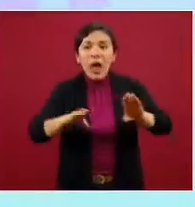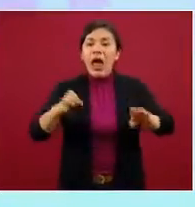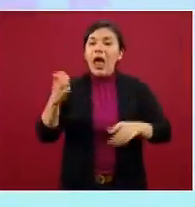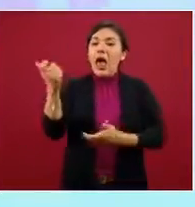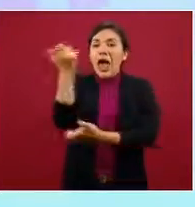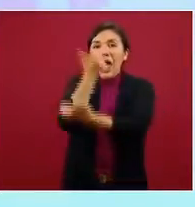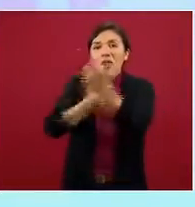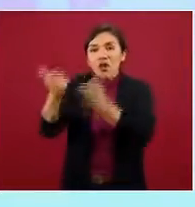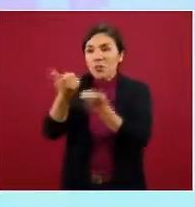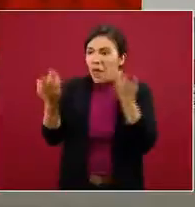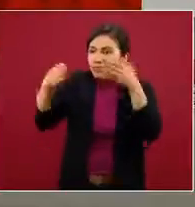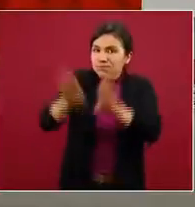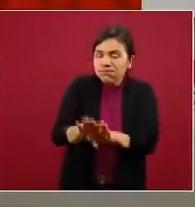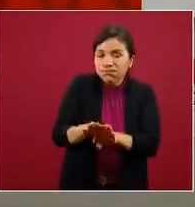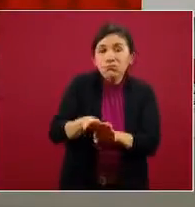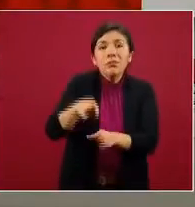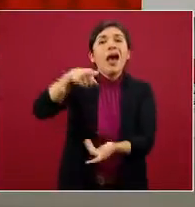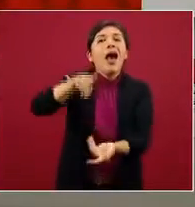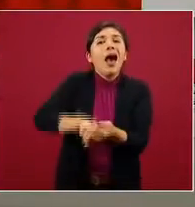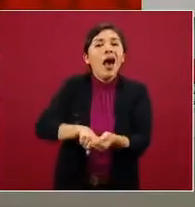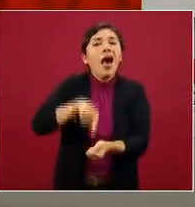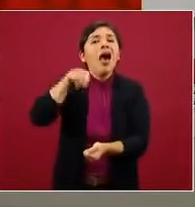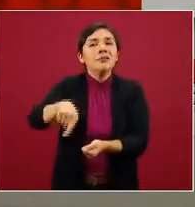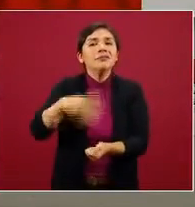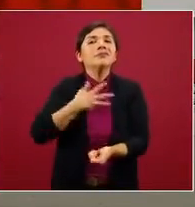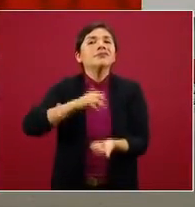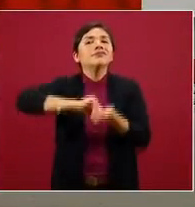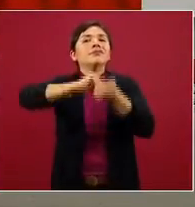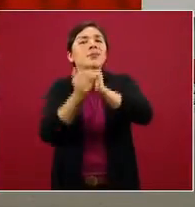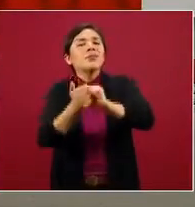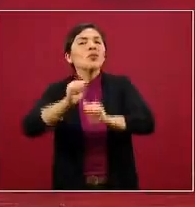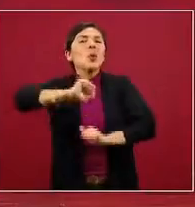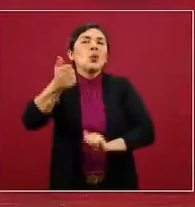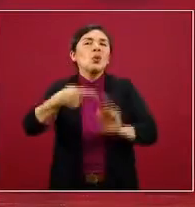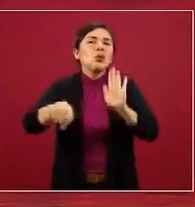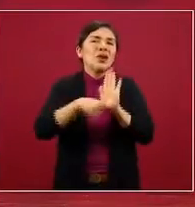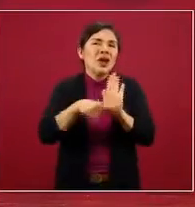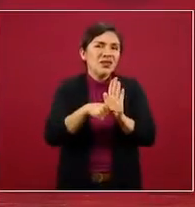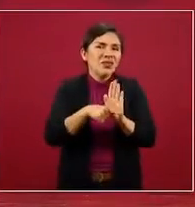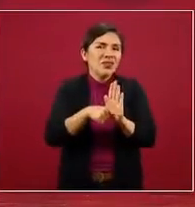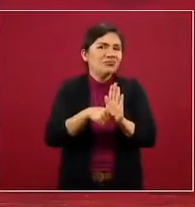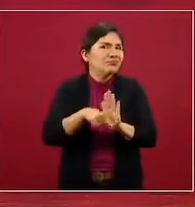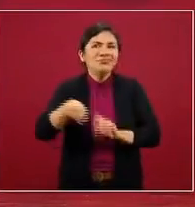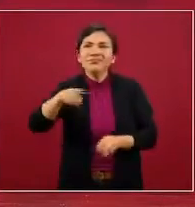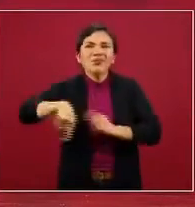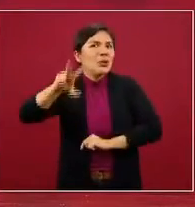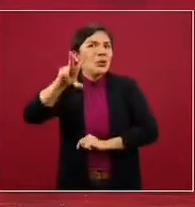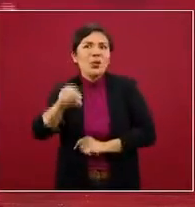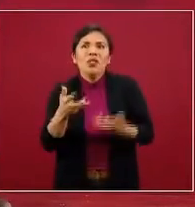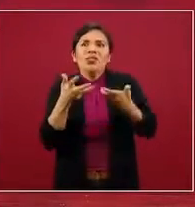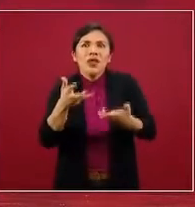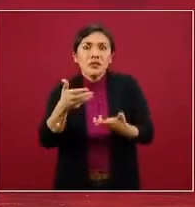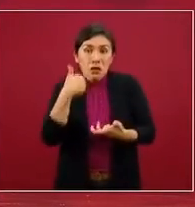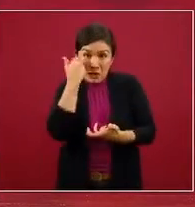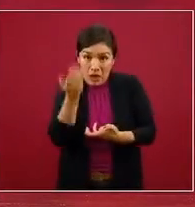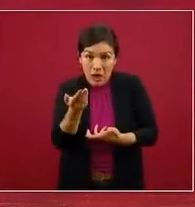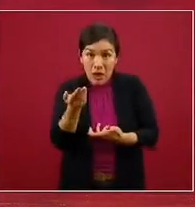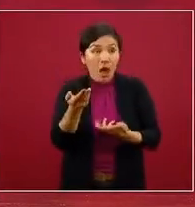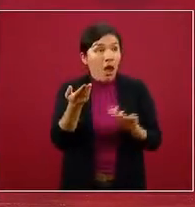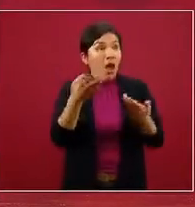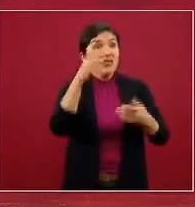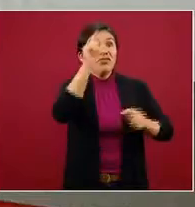actividades económicas, implica consecuencias no deseadas. Nadie quiere que quiebren los